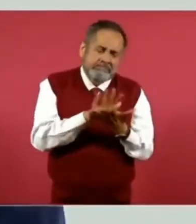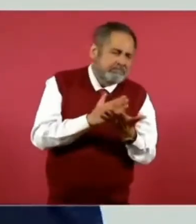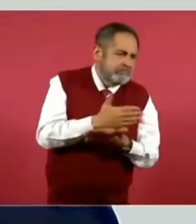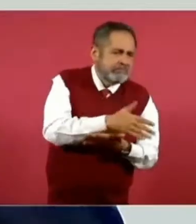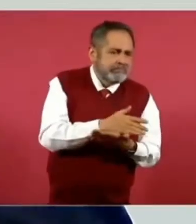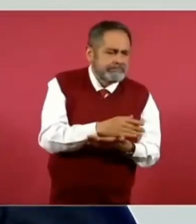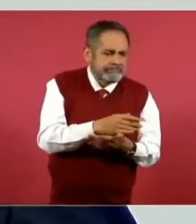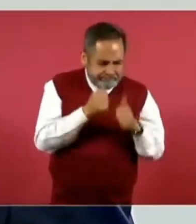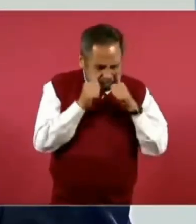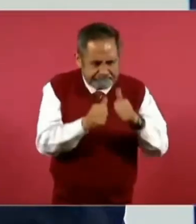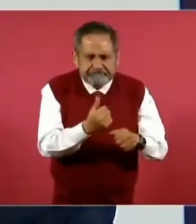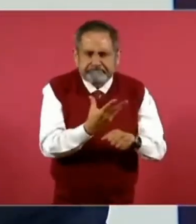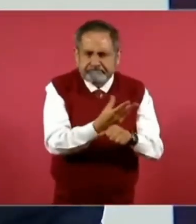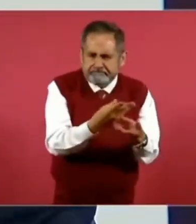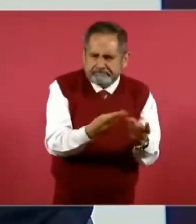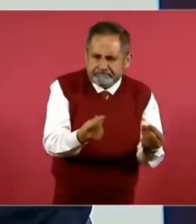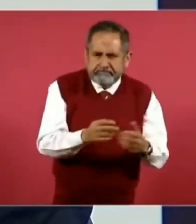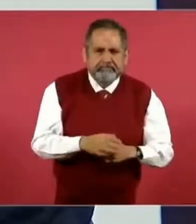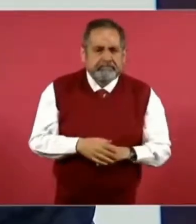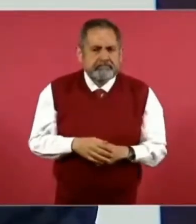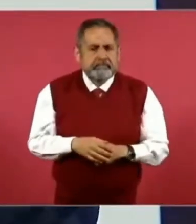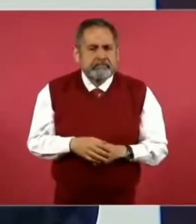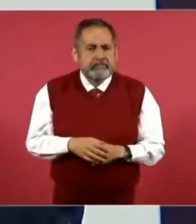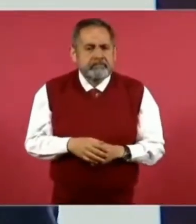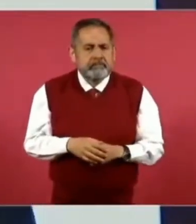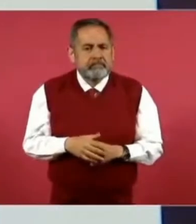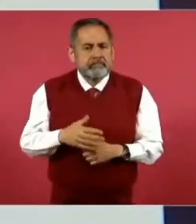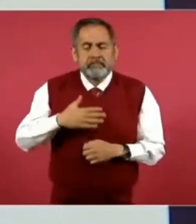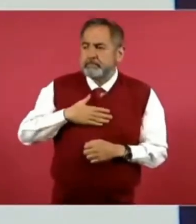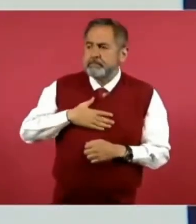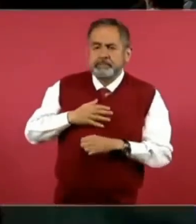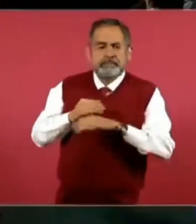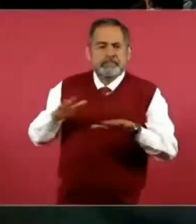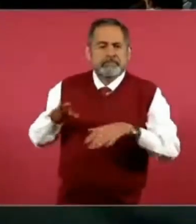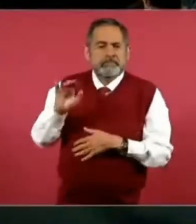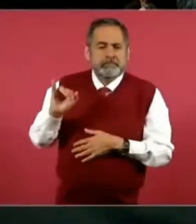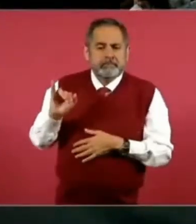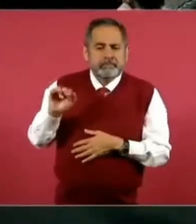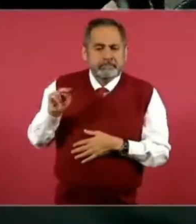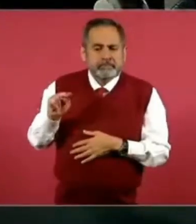nosotros tenemos una información del INEGI,